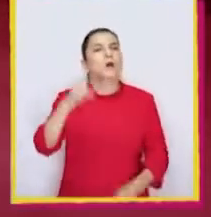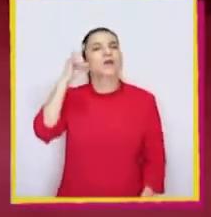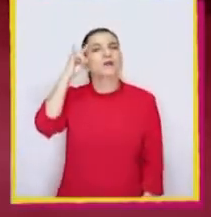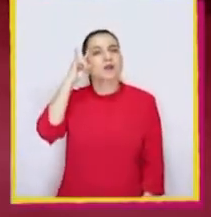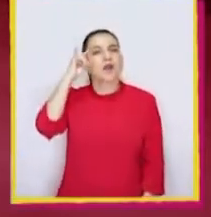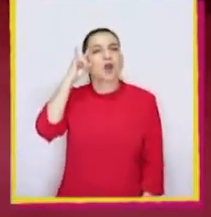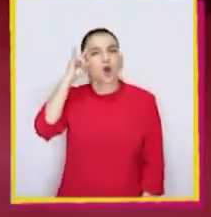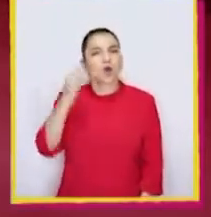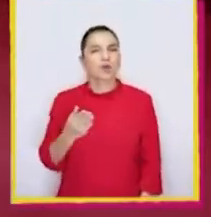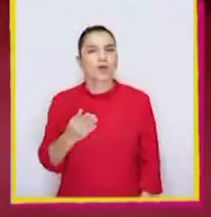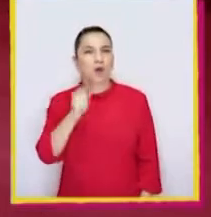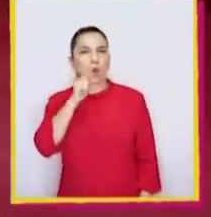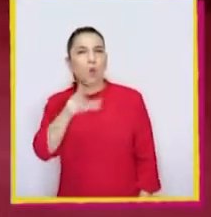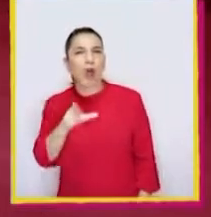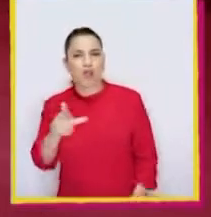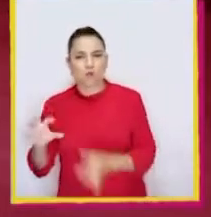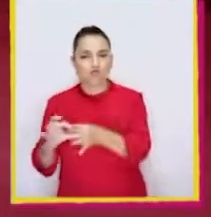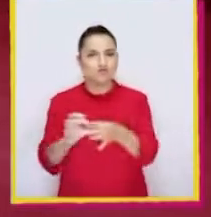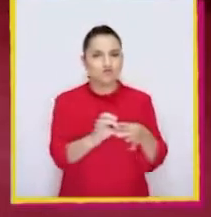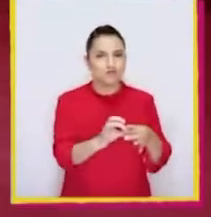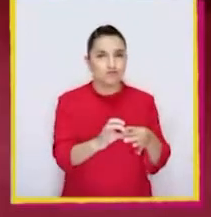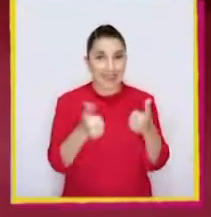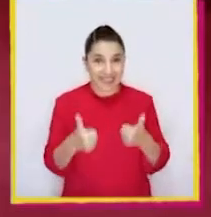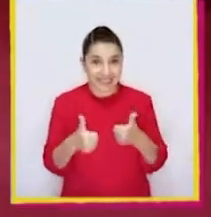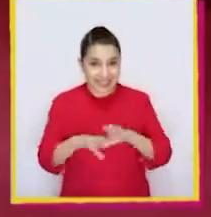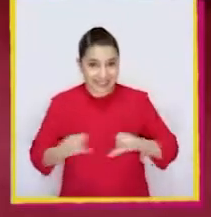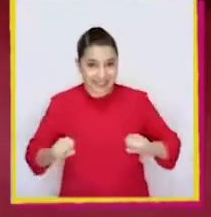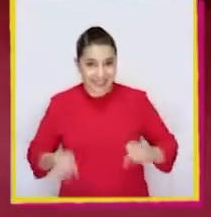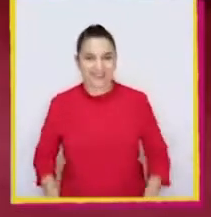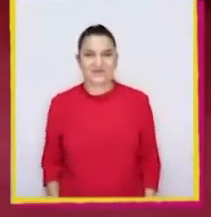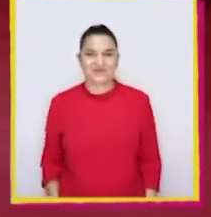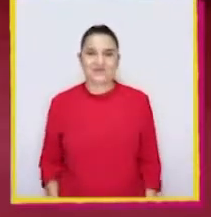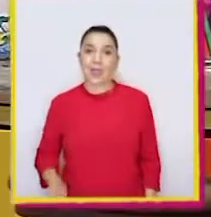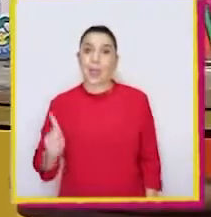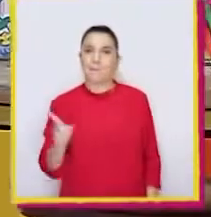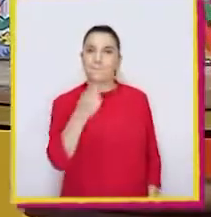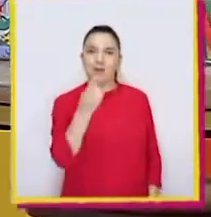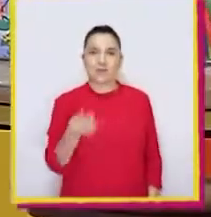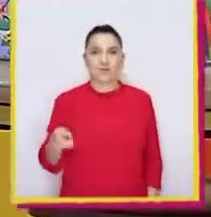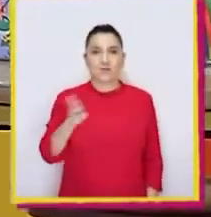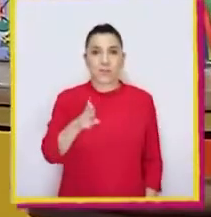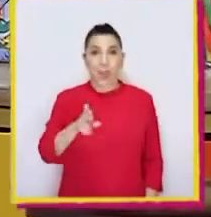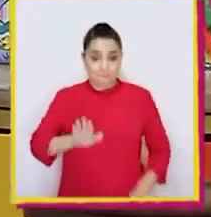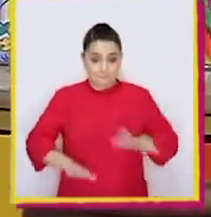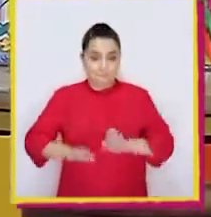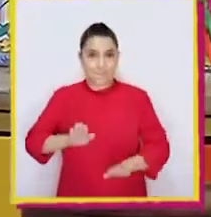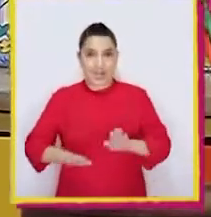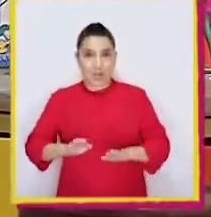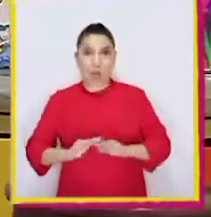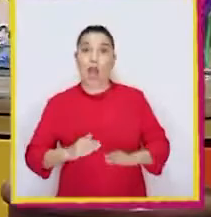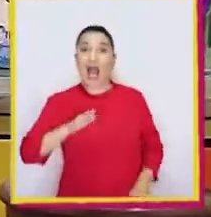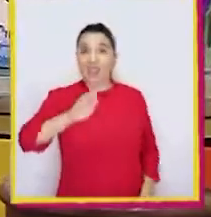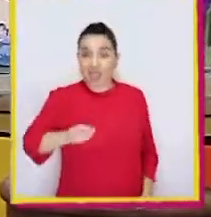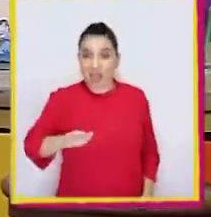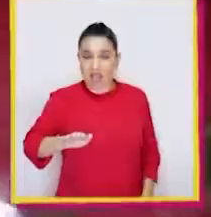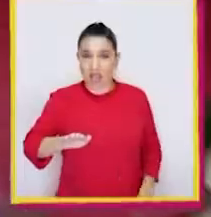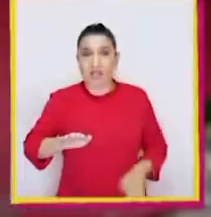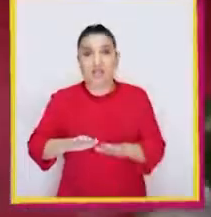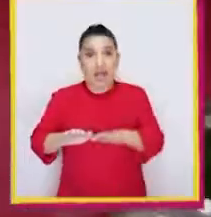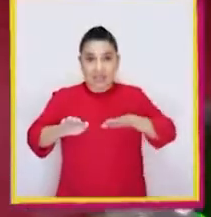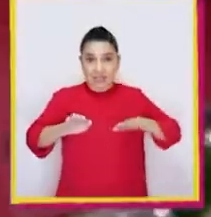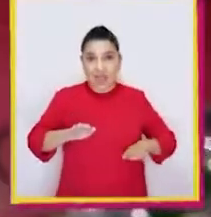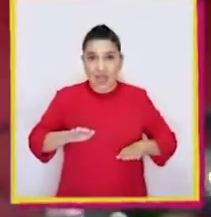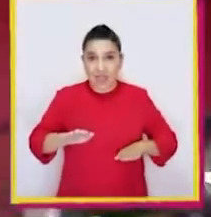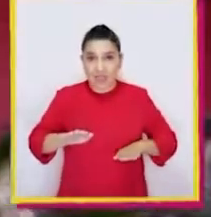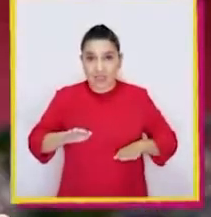a recordar qué movimiento toca a continuación. ¿Listos? El primer patrón era de piernas.